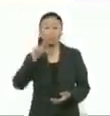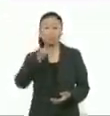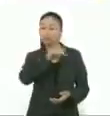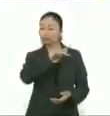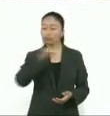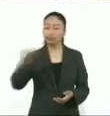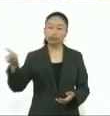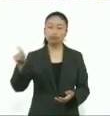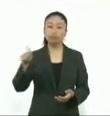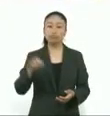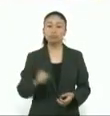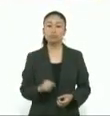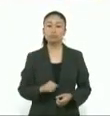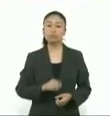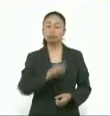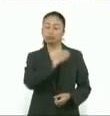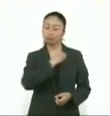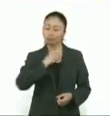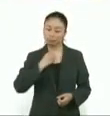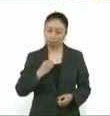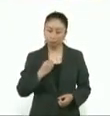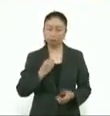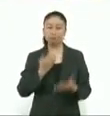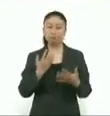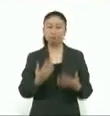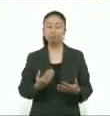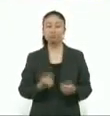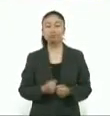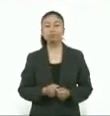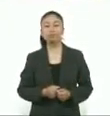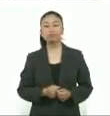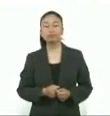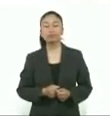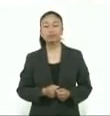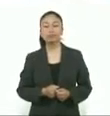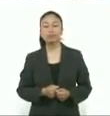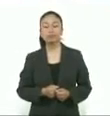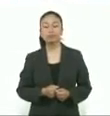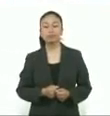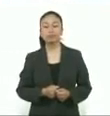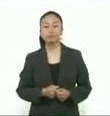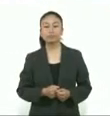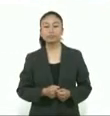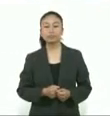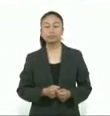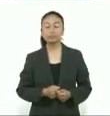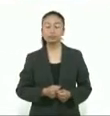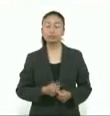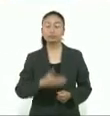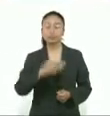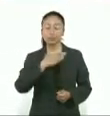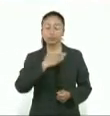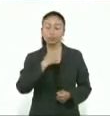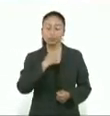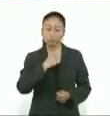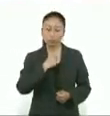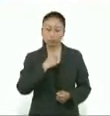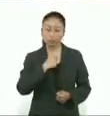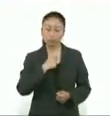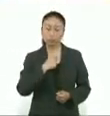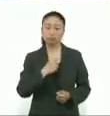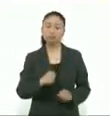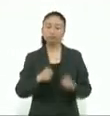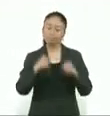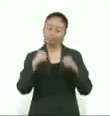obligación. De mi parte, tengan la seguridad de